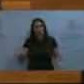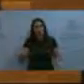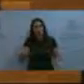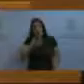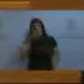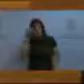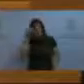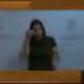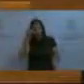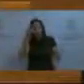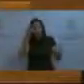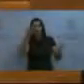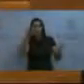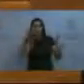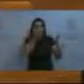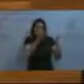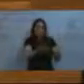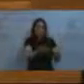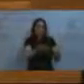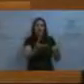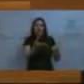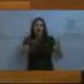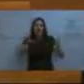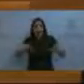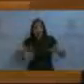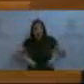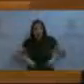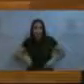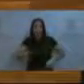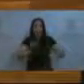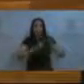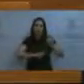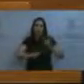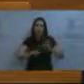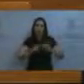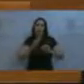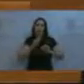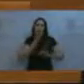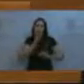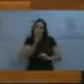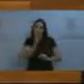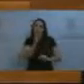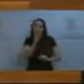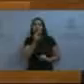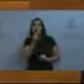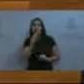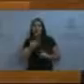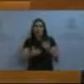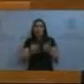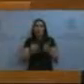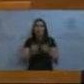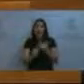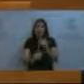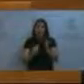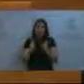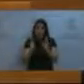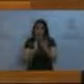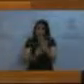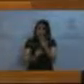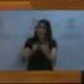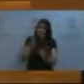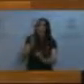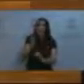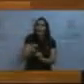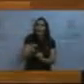fin, abraza a usted, a todo el mundo y les promete de todo, la siguiente fase siempre es la fase